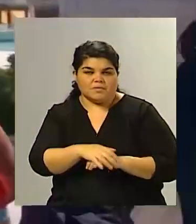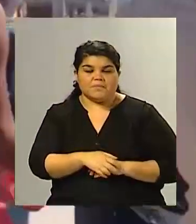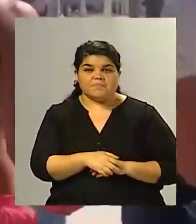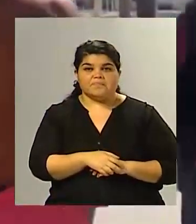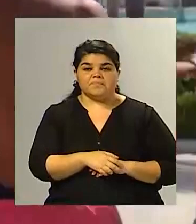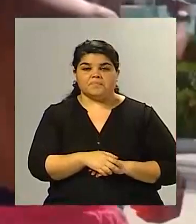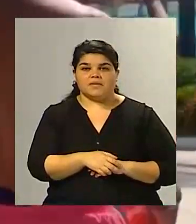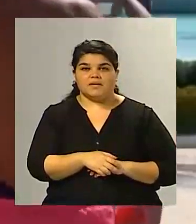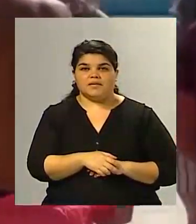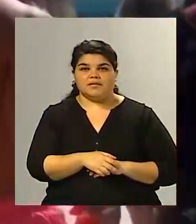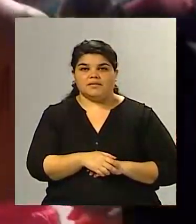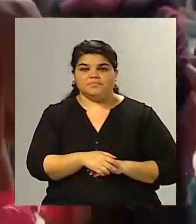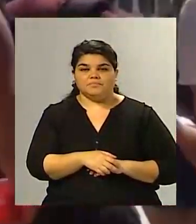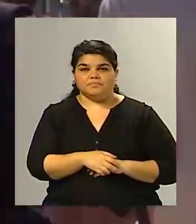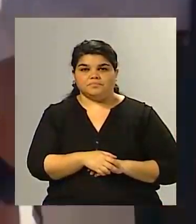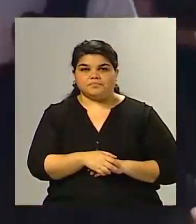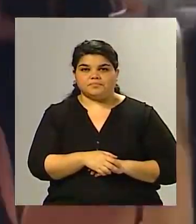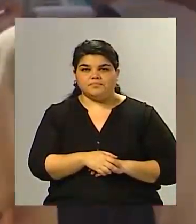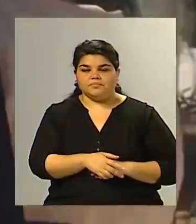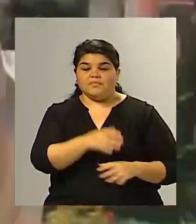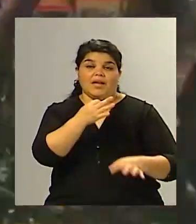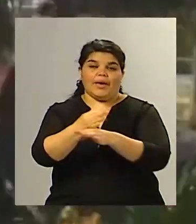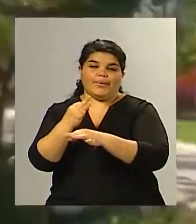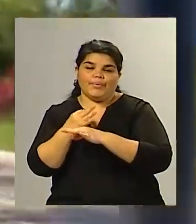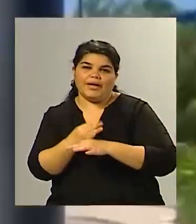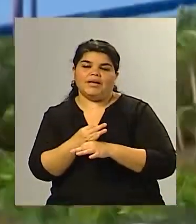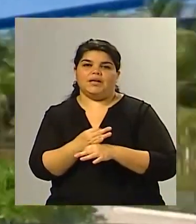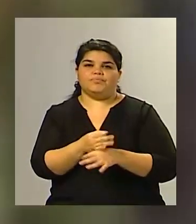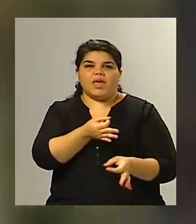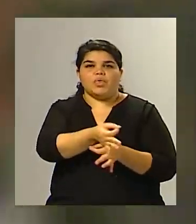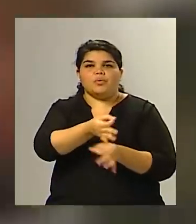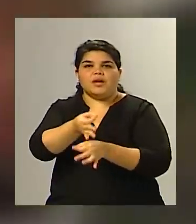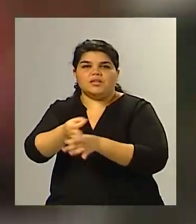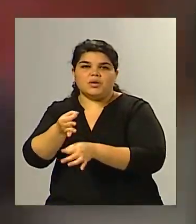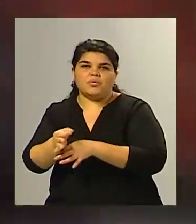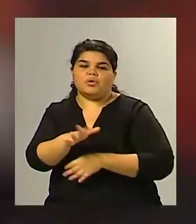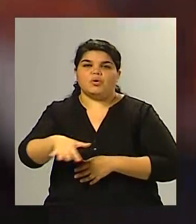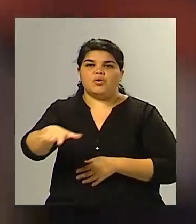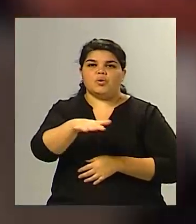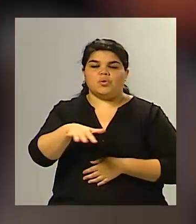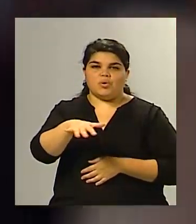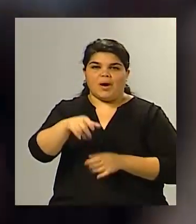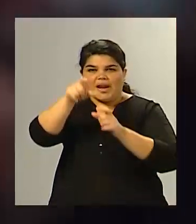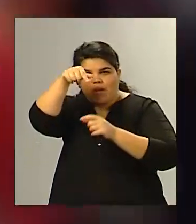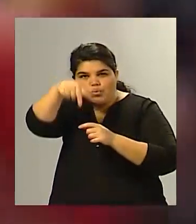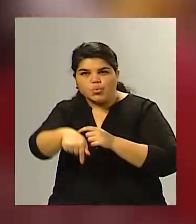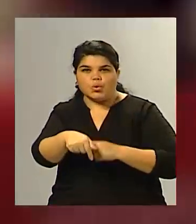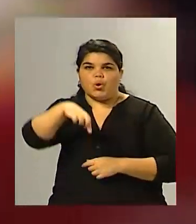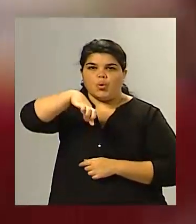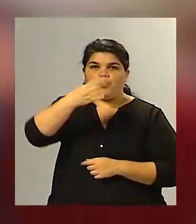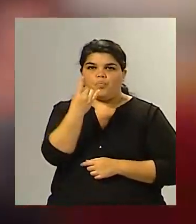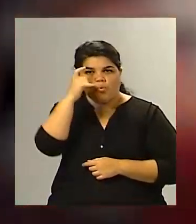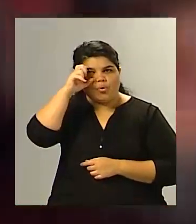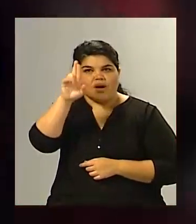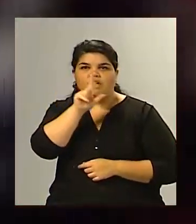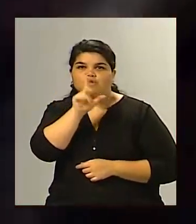predilecto en lo que son viajes educativos es Puerto Madryn, ese tradicional viaje para conocer las ballenas, pingüinos y demás. ¿Sí?